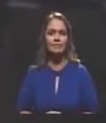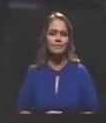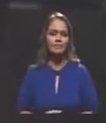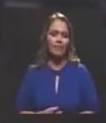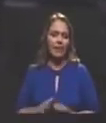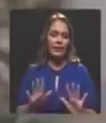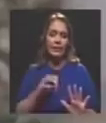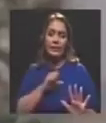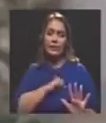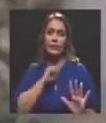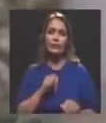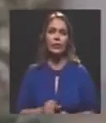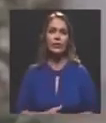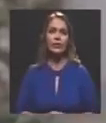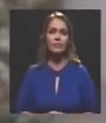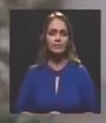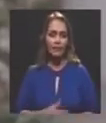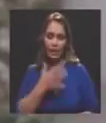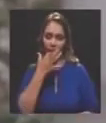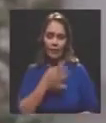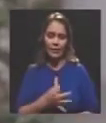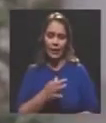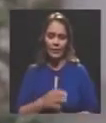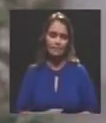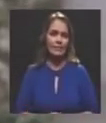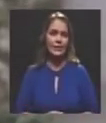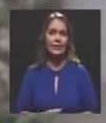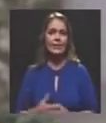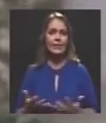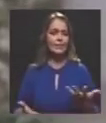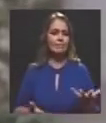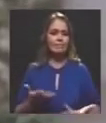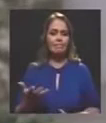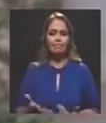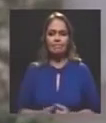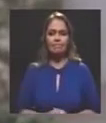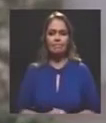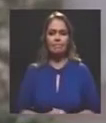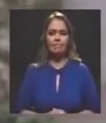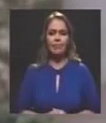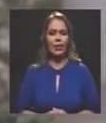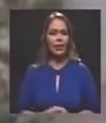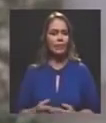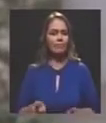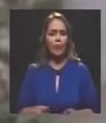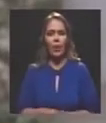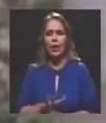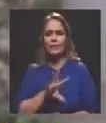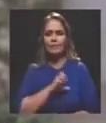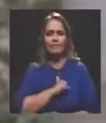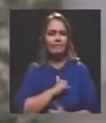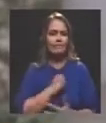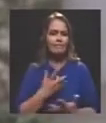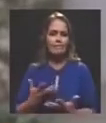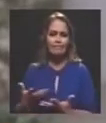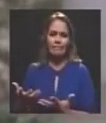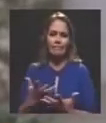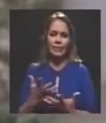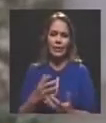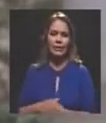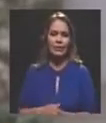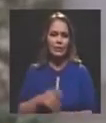Y eso es fuerte. La verdad, estamos conmocionados, todo el país, los